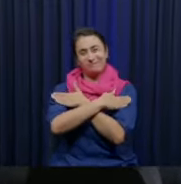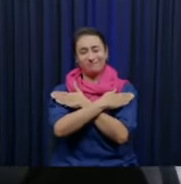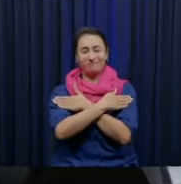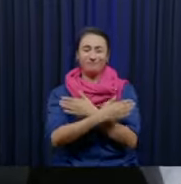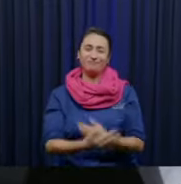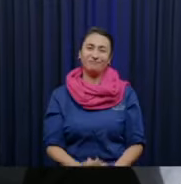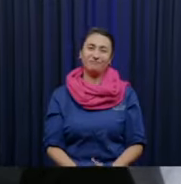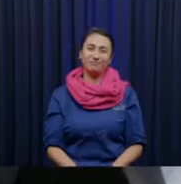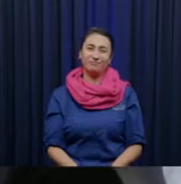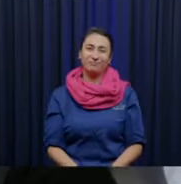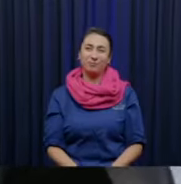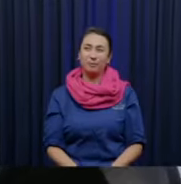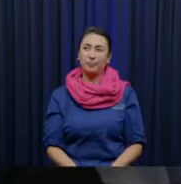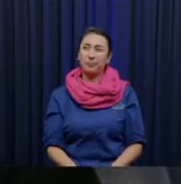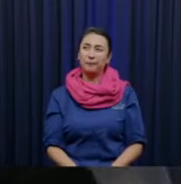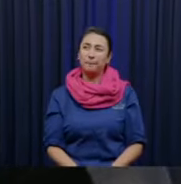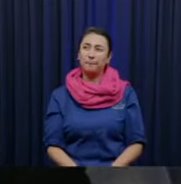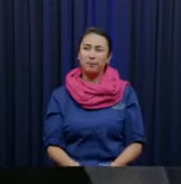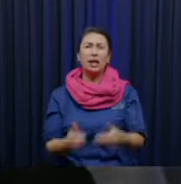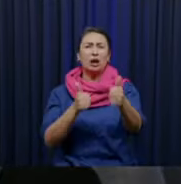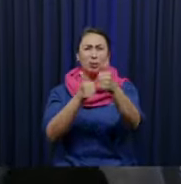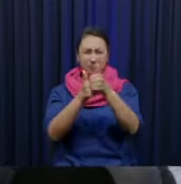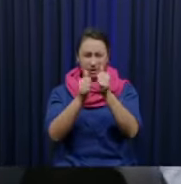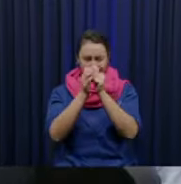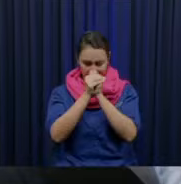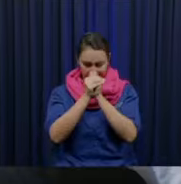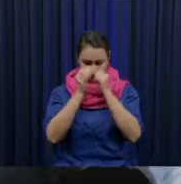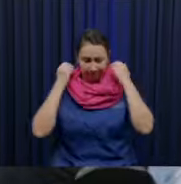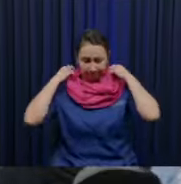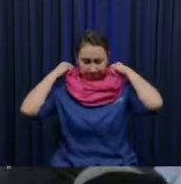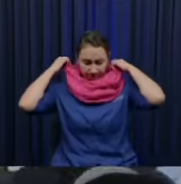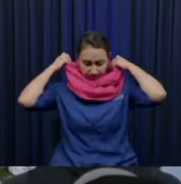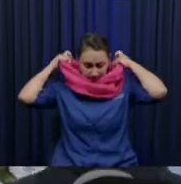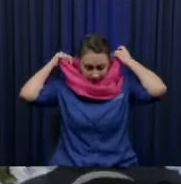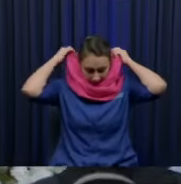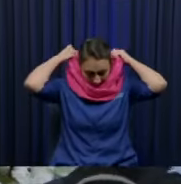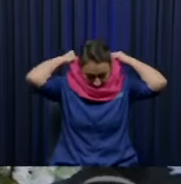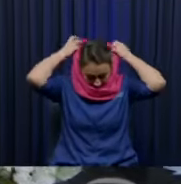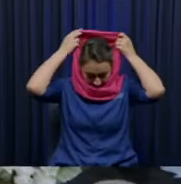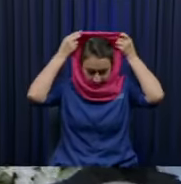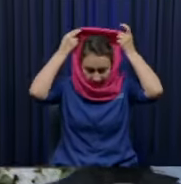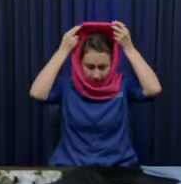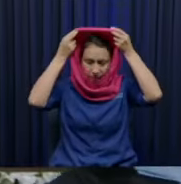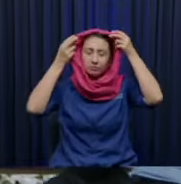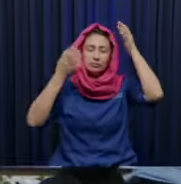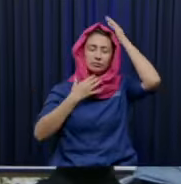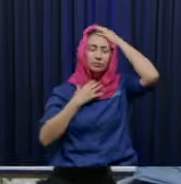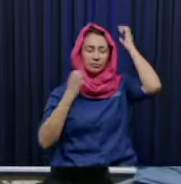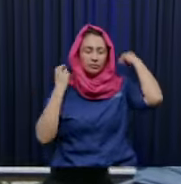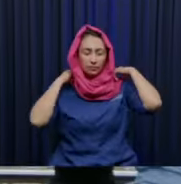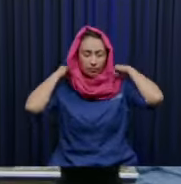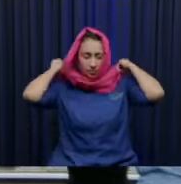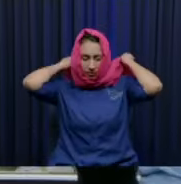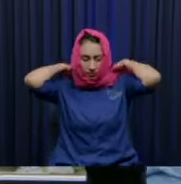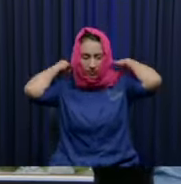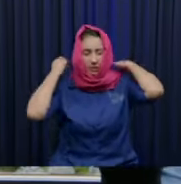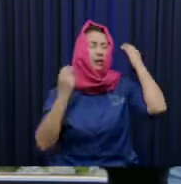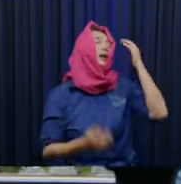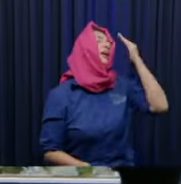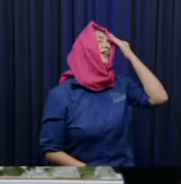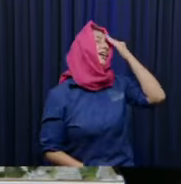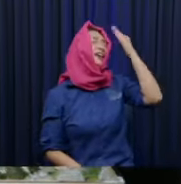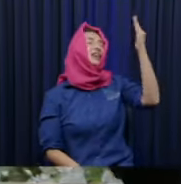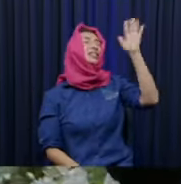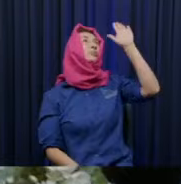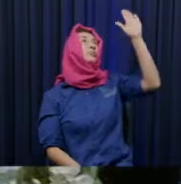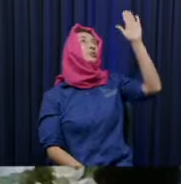acercarse acá. Tomemos un segundo. Padre, en el nombre de Jesús, te damos gracias. Gracias por tu bondad,